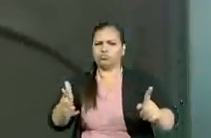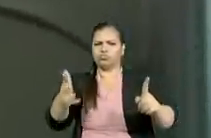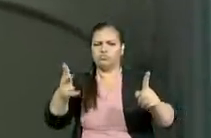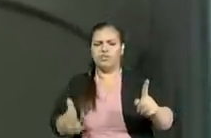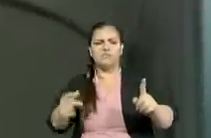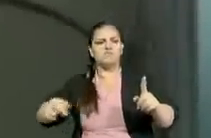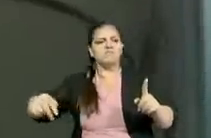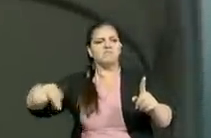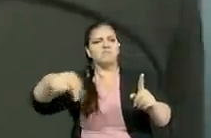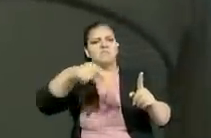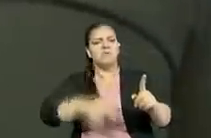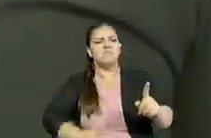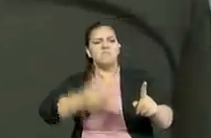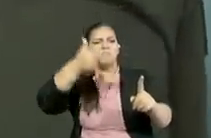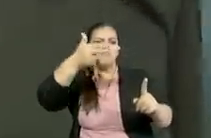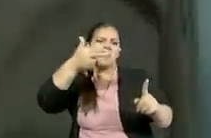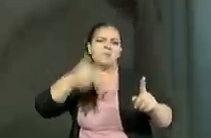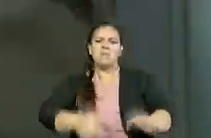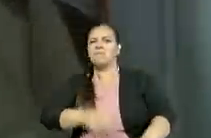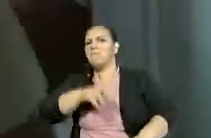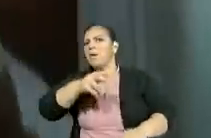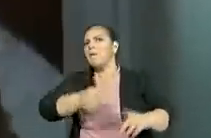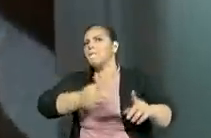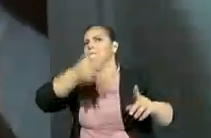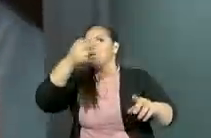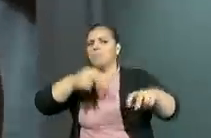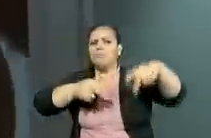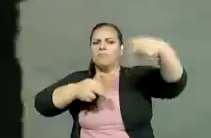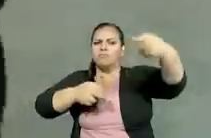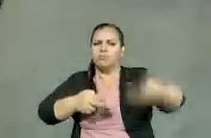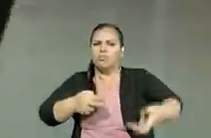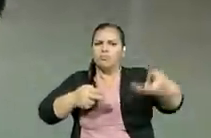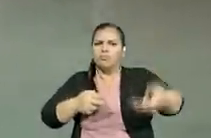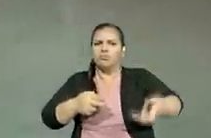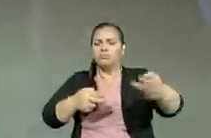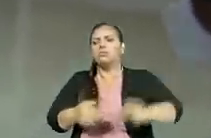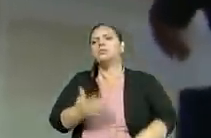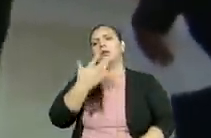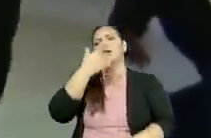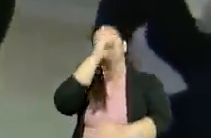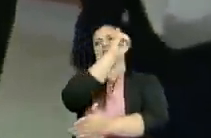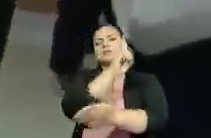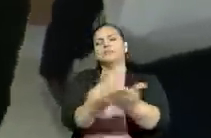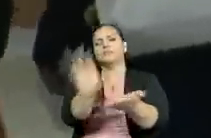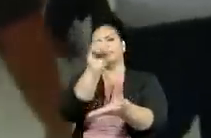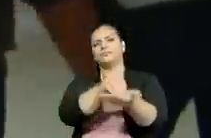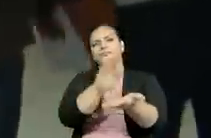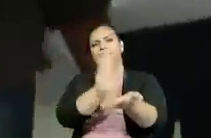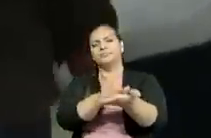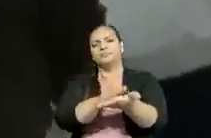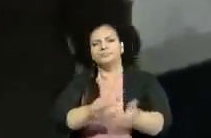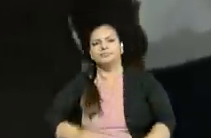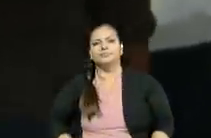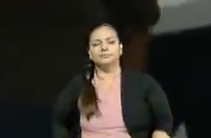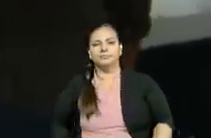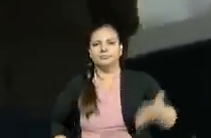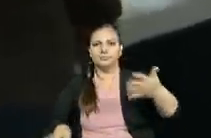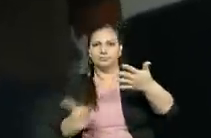Maldonado, esto en el centro de la ciudad de Guayaquil, tras robarle sus pertenencias. El afectado puso la